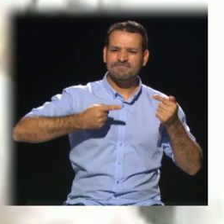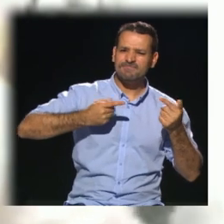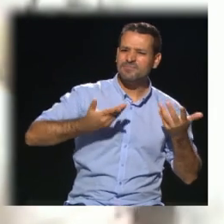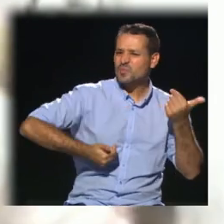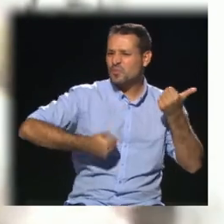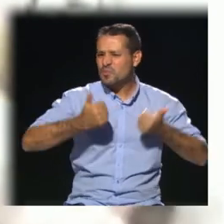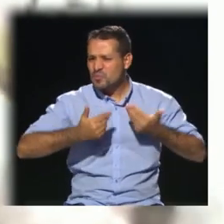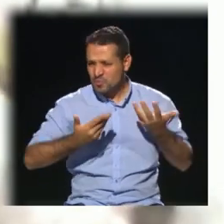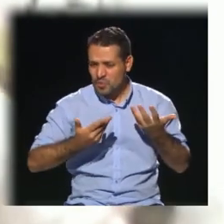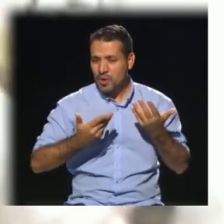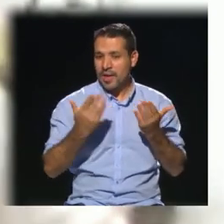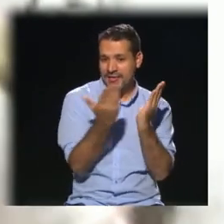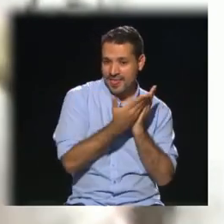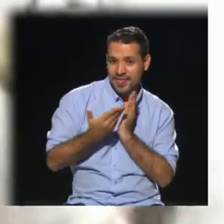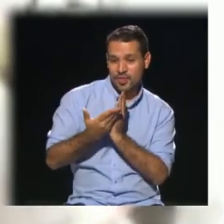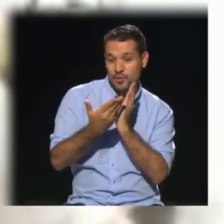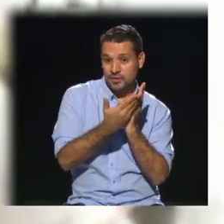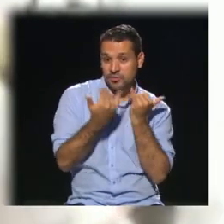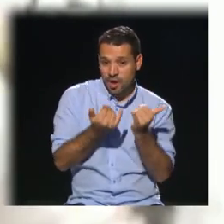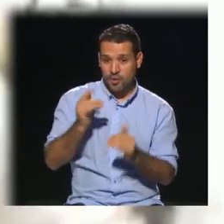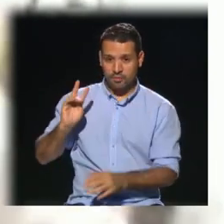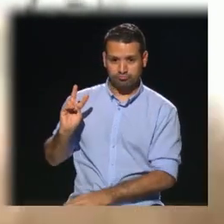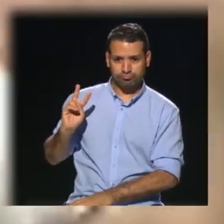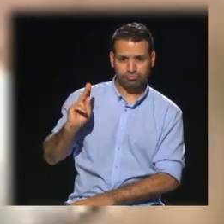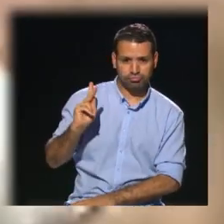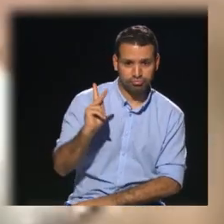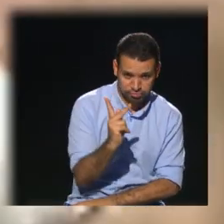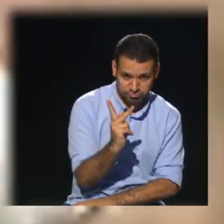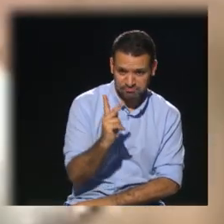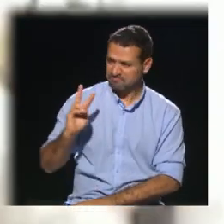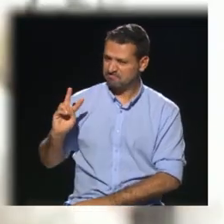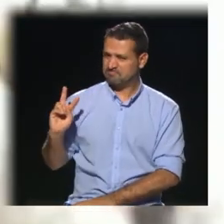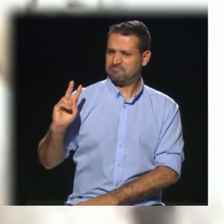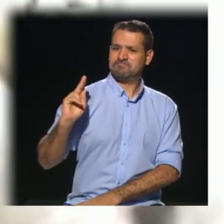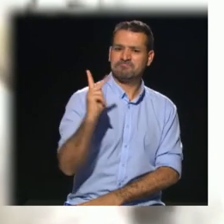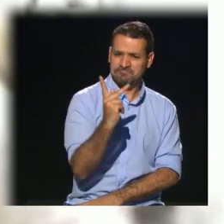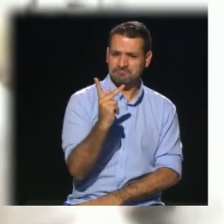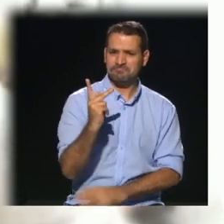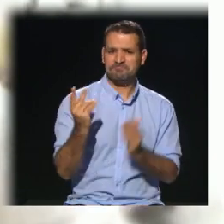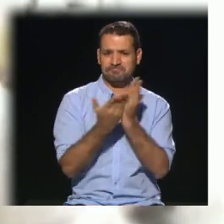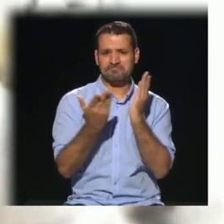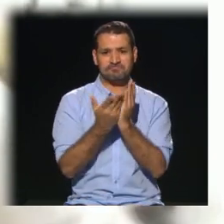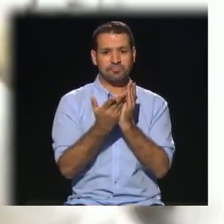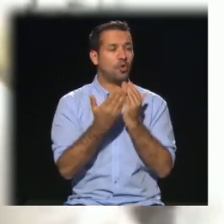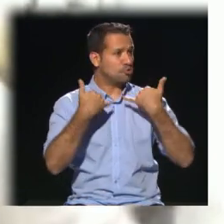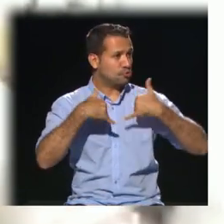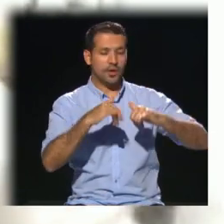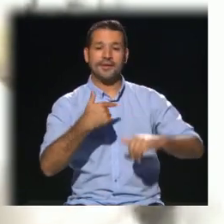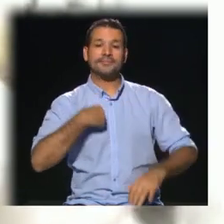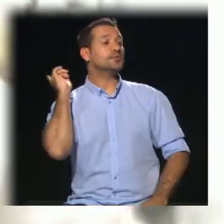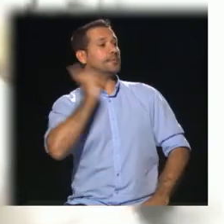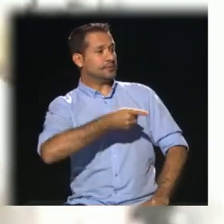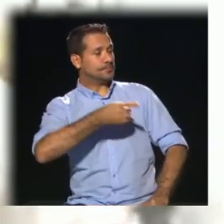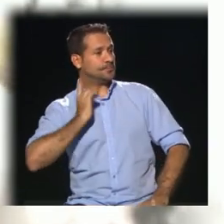que la educación en el país ha ido avanzando, que ha ido progresando, pero esta relación de poder sigue estando muy